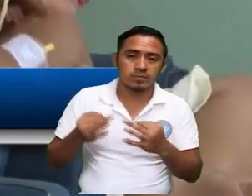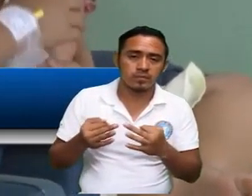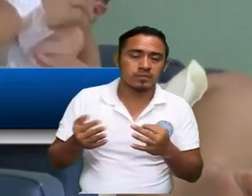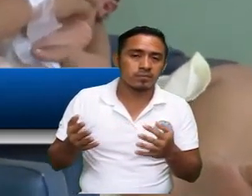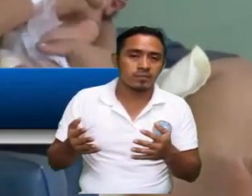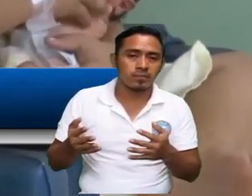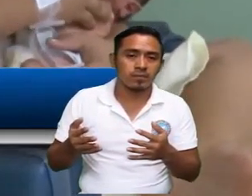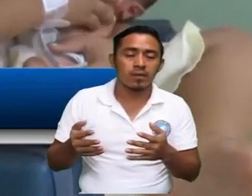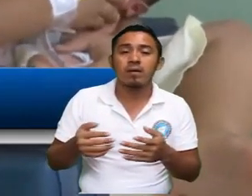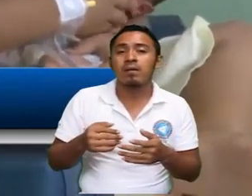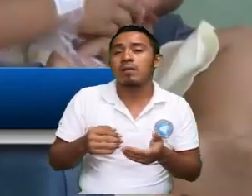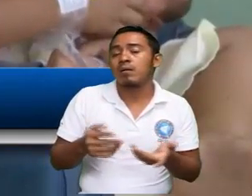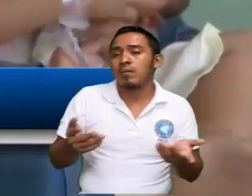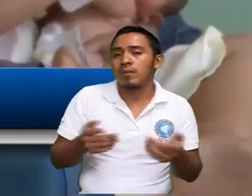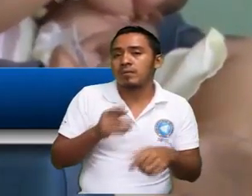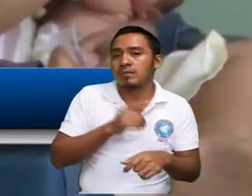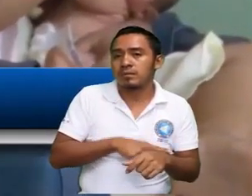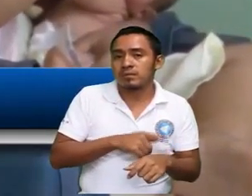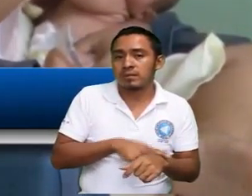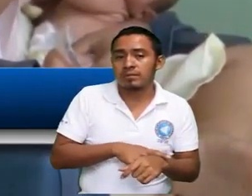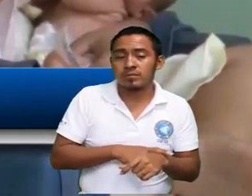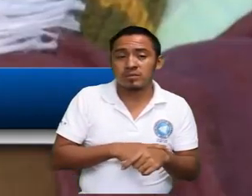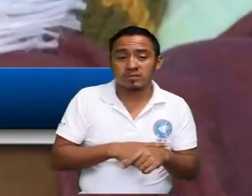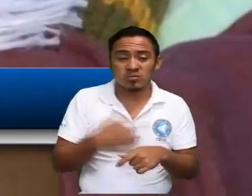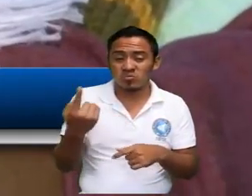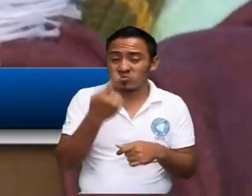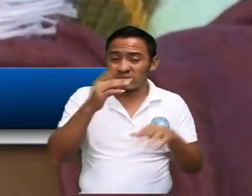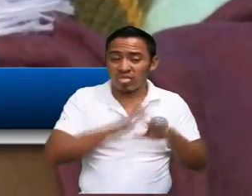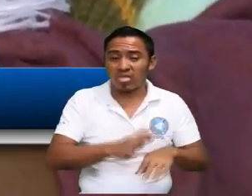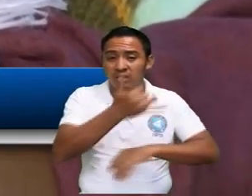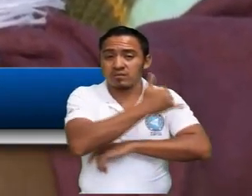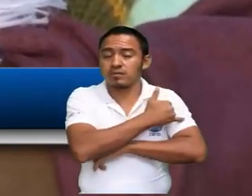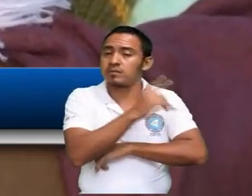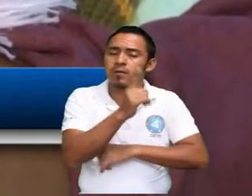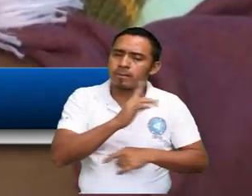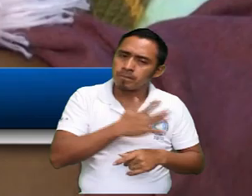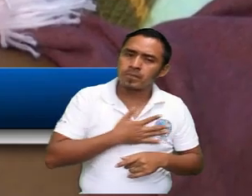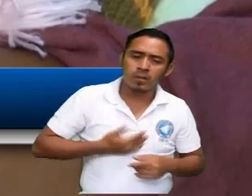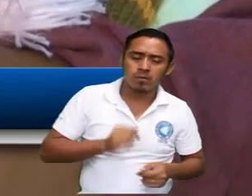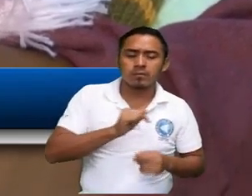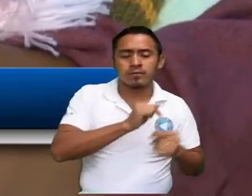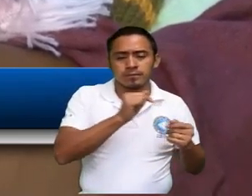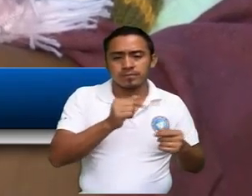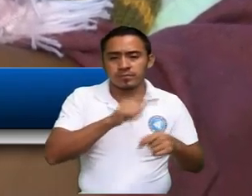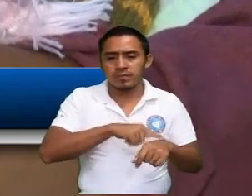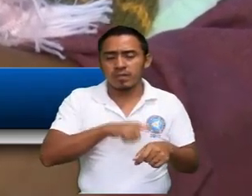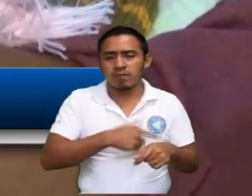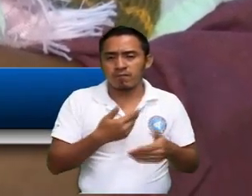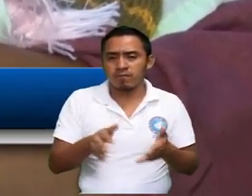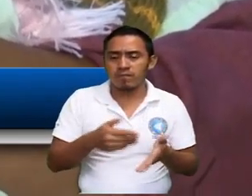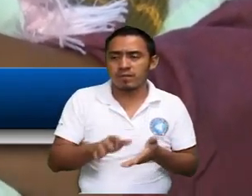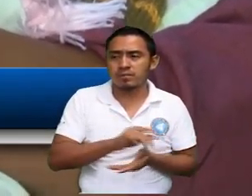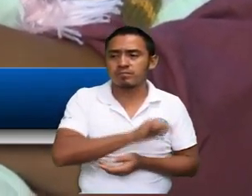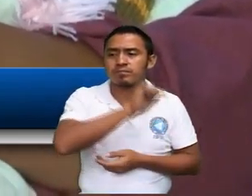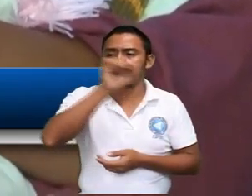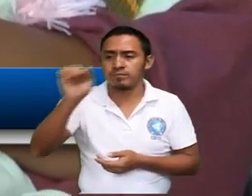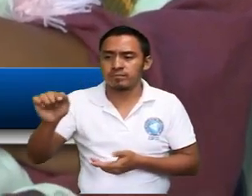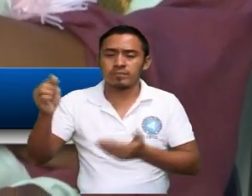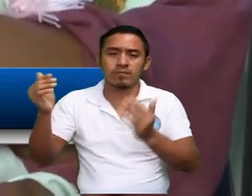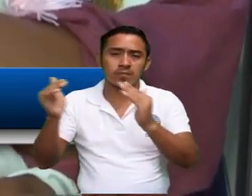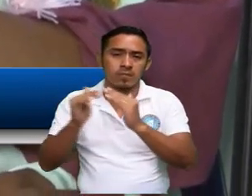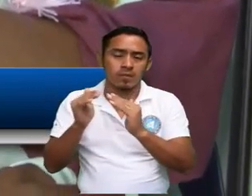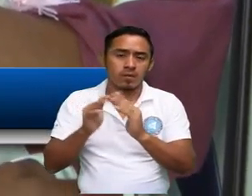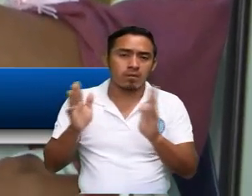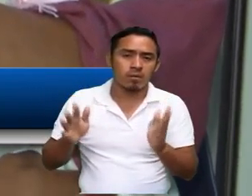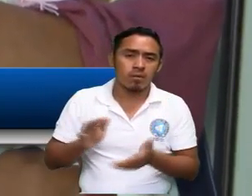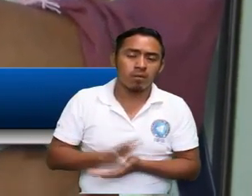que tenga el menor tiempo de hospitalización y enseñarle a la mamá y a la familia que todas las intervenciones